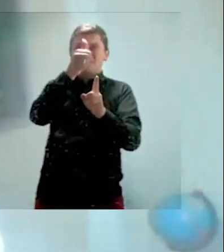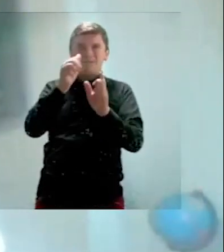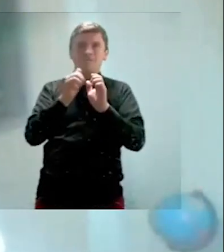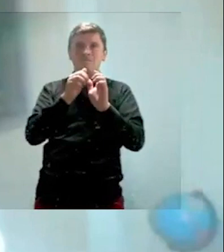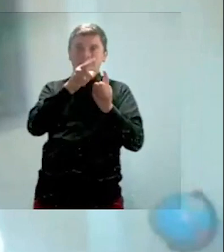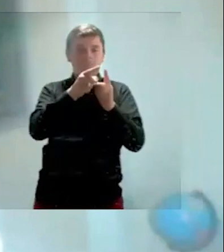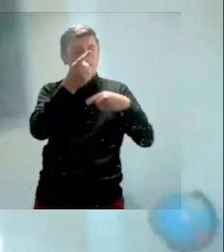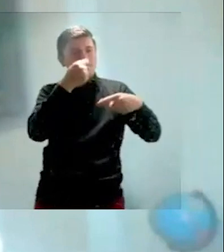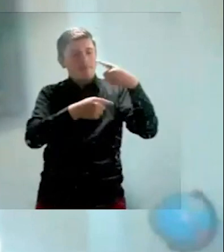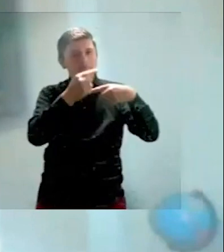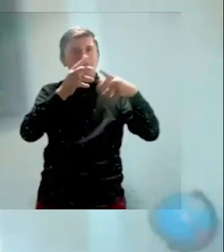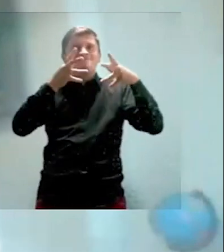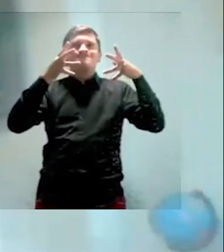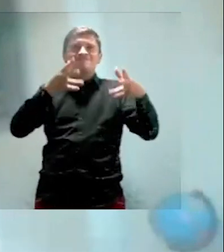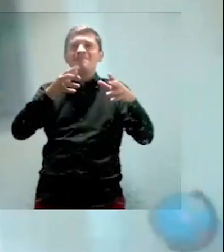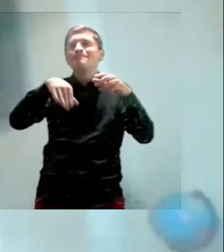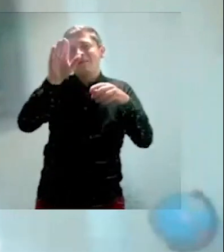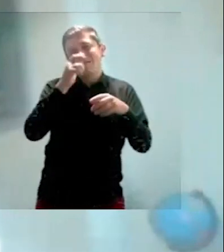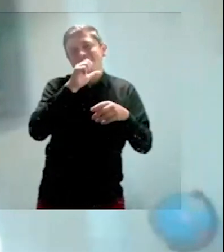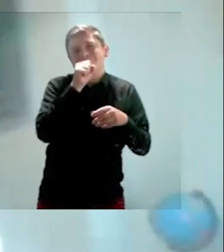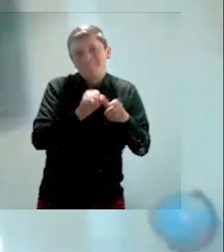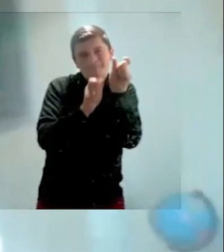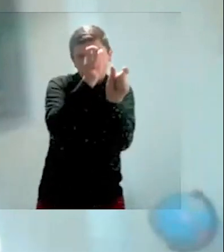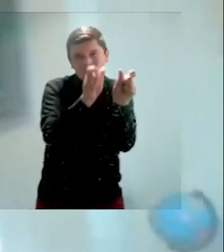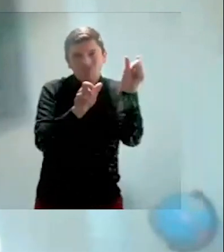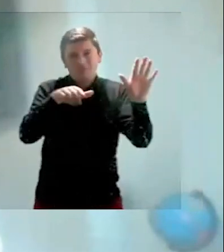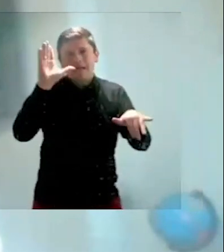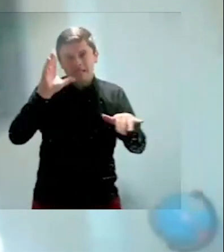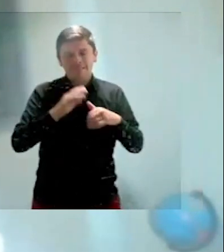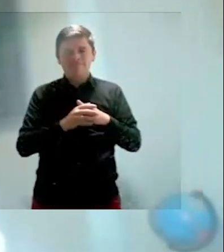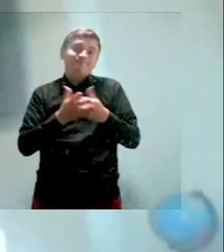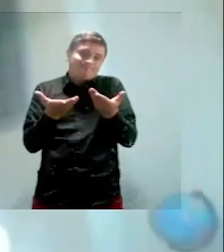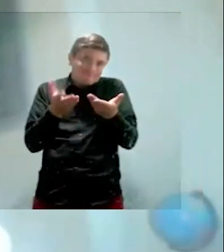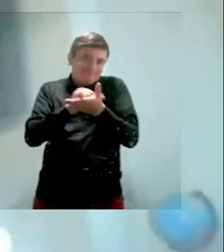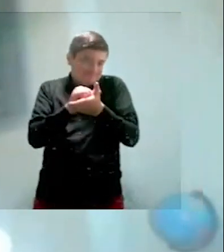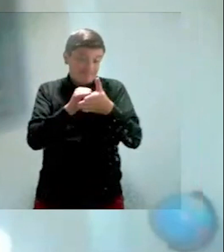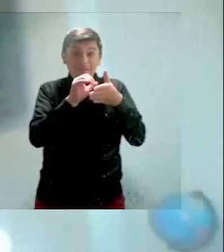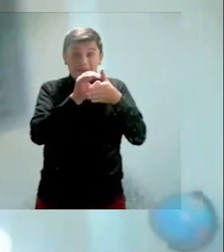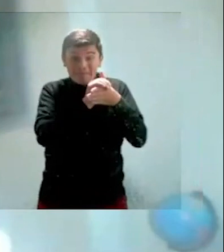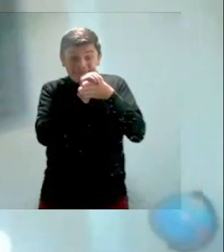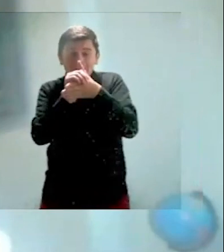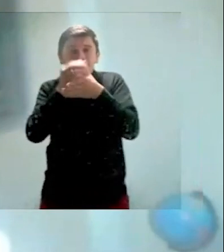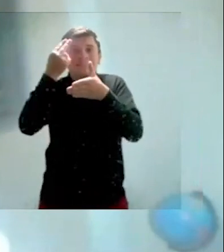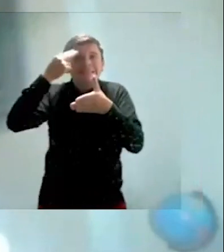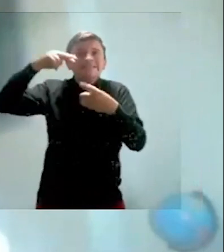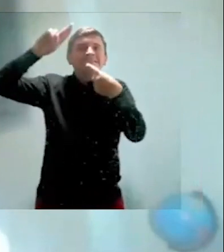en punto a los criterios de objetivos